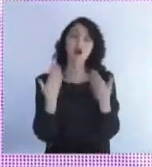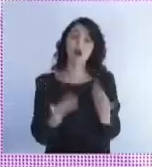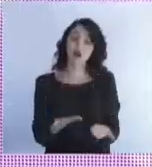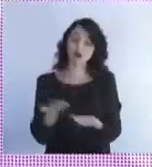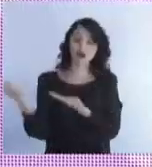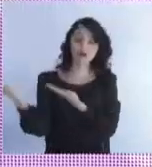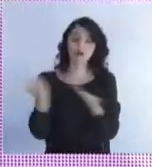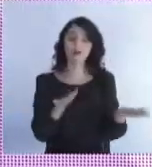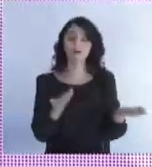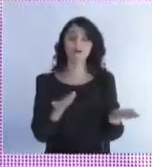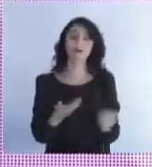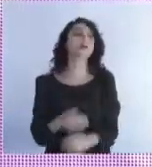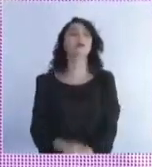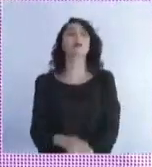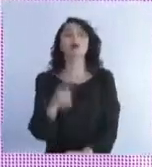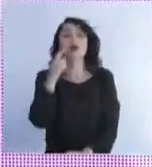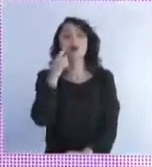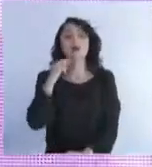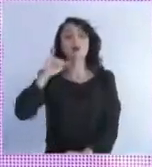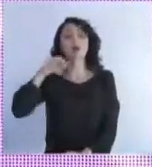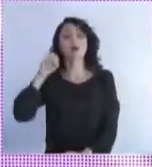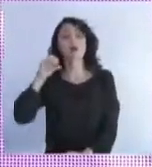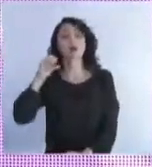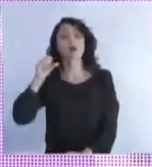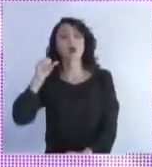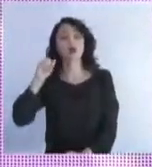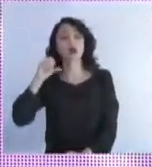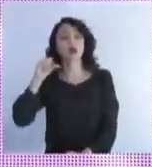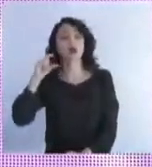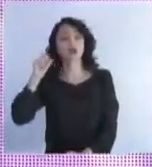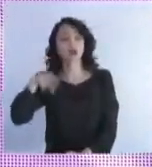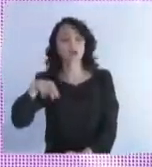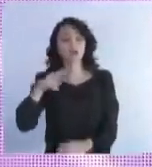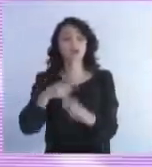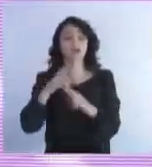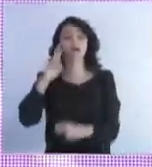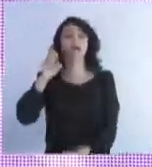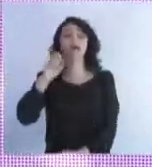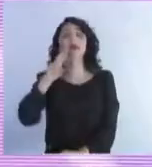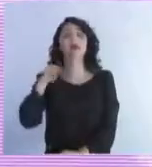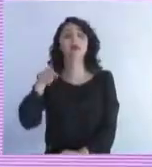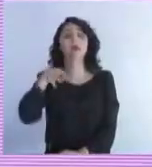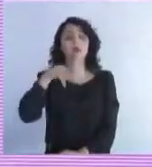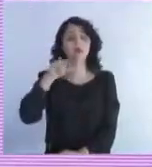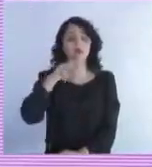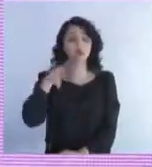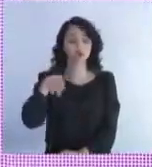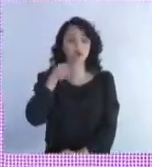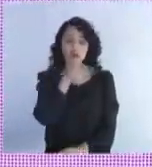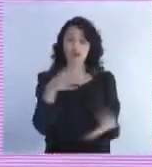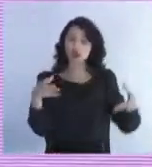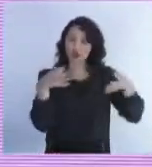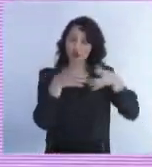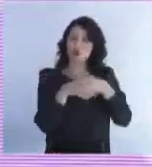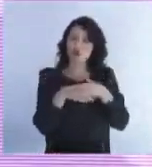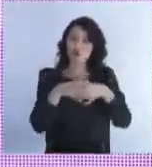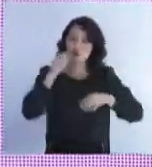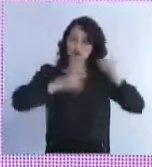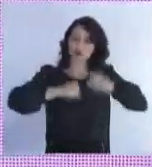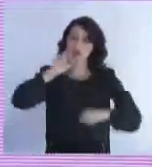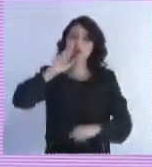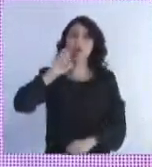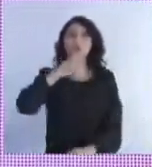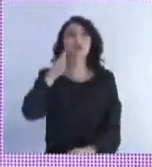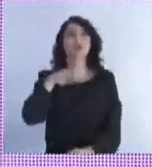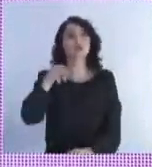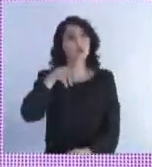Juan Enrique Rasmus. Él es presidente de las fundaciones Rasmus y miembro del directorio de CAP. Desde el mundo empresarial, él ha querido